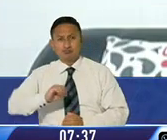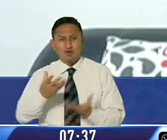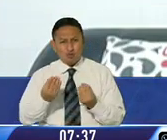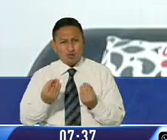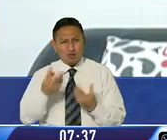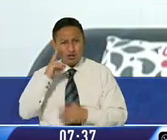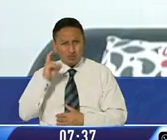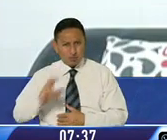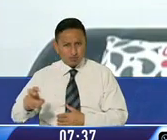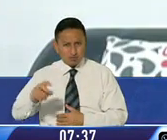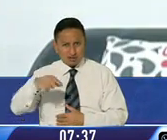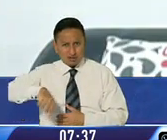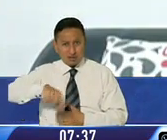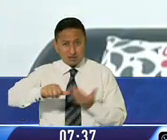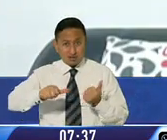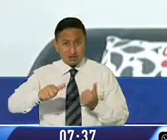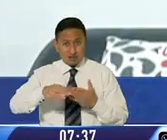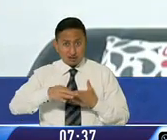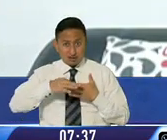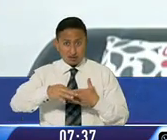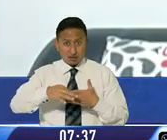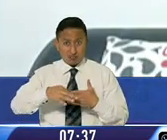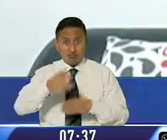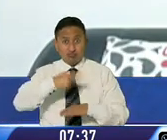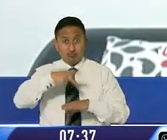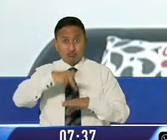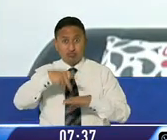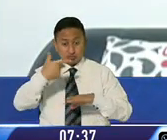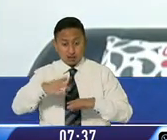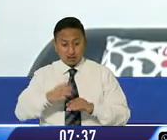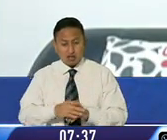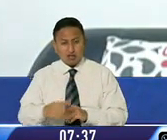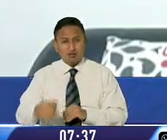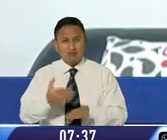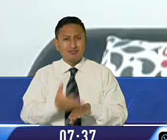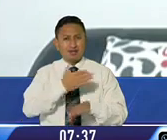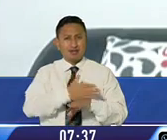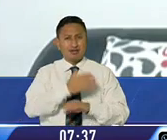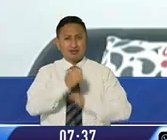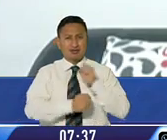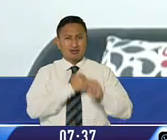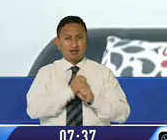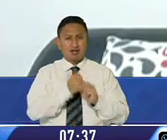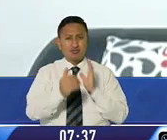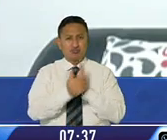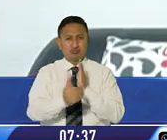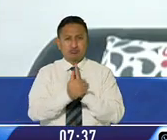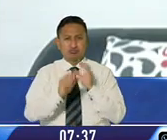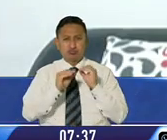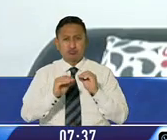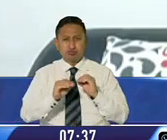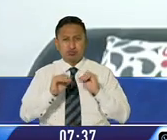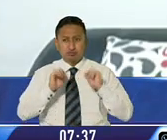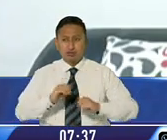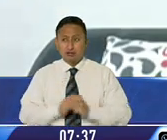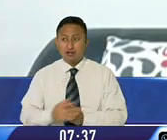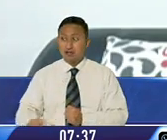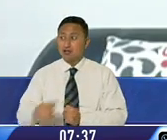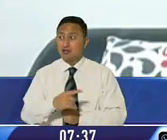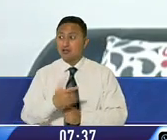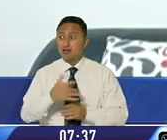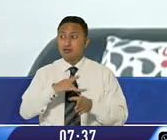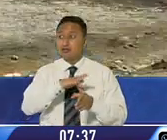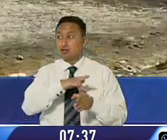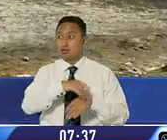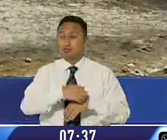guías profesionales en el país que han recibido un entrenamiento para poder tratar de reducir el